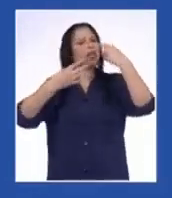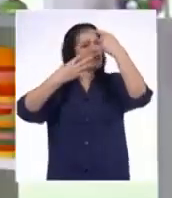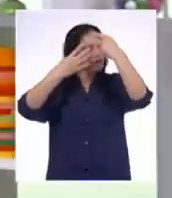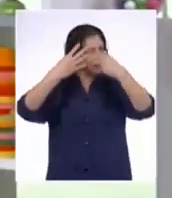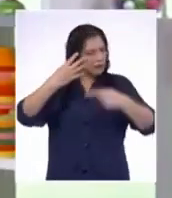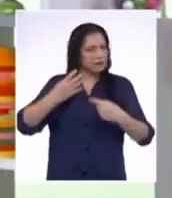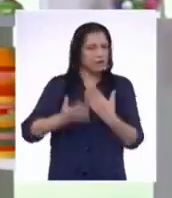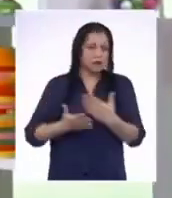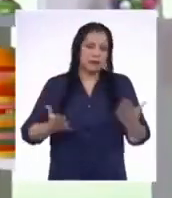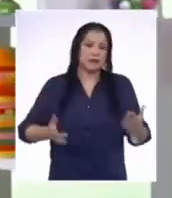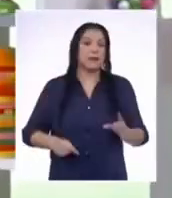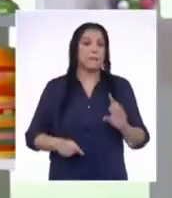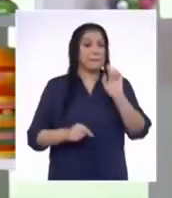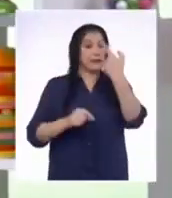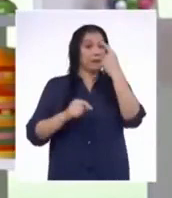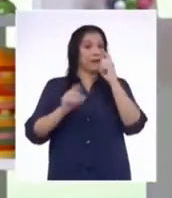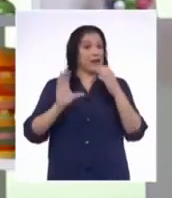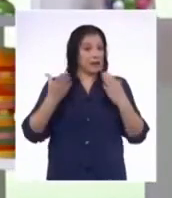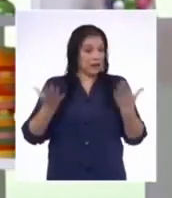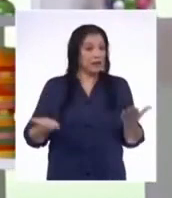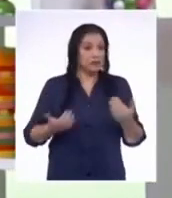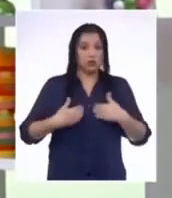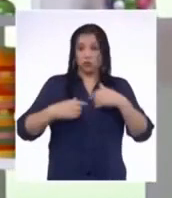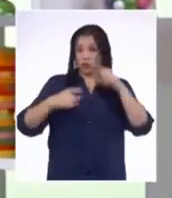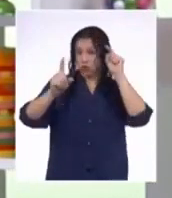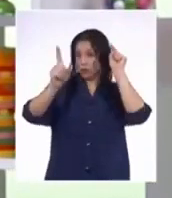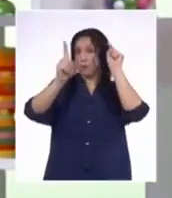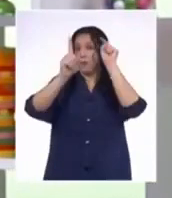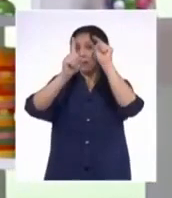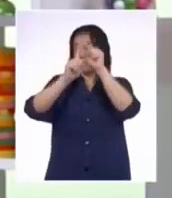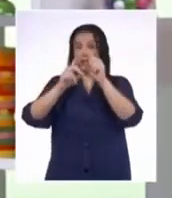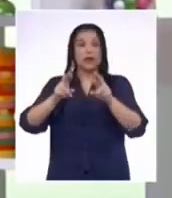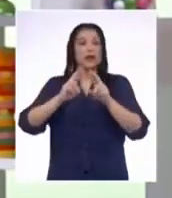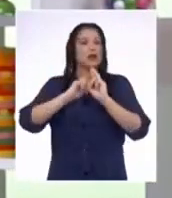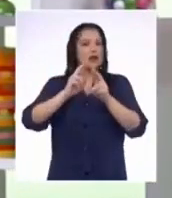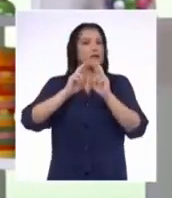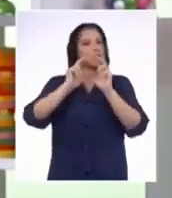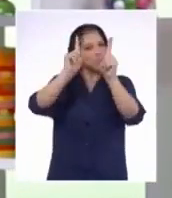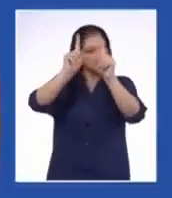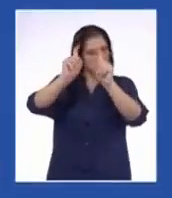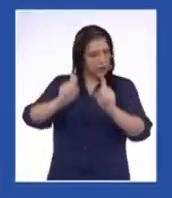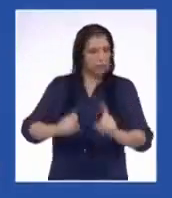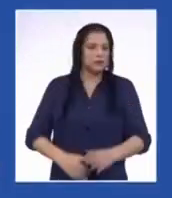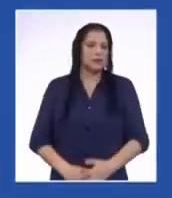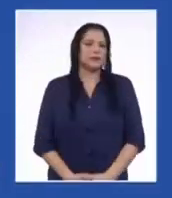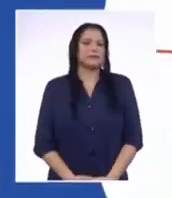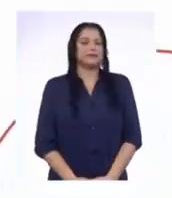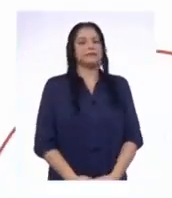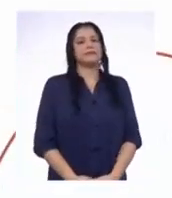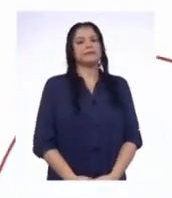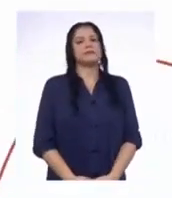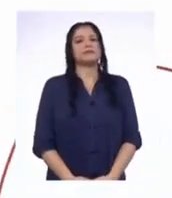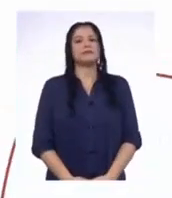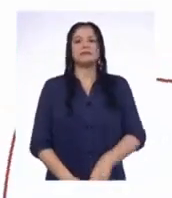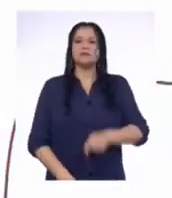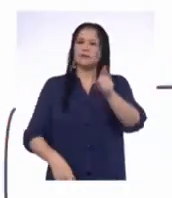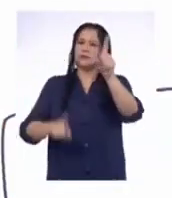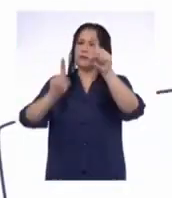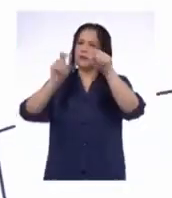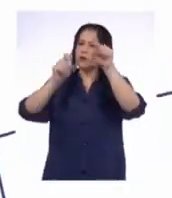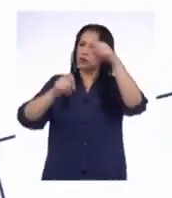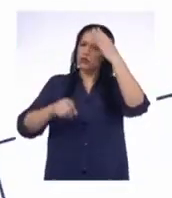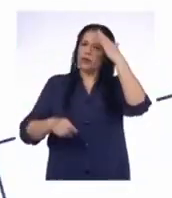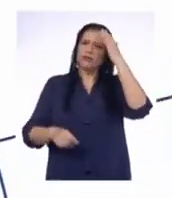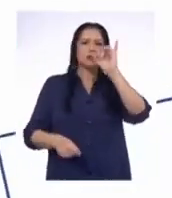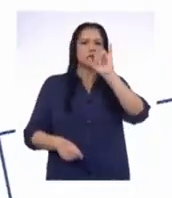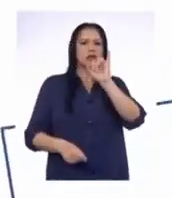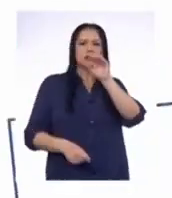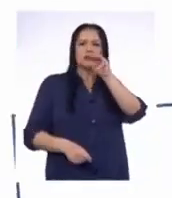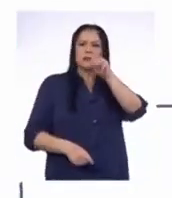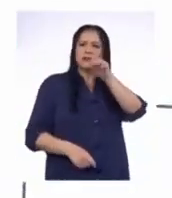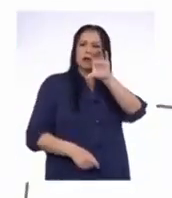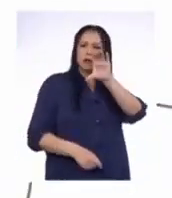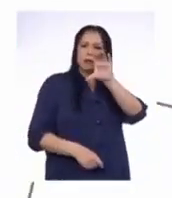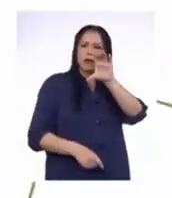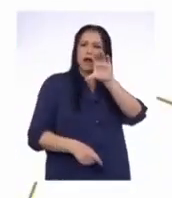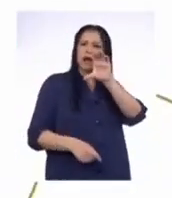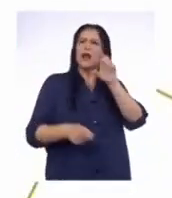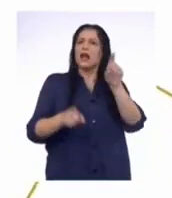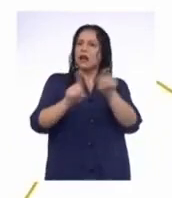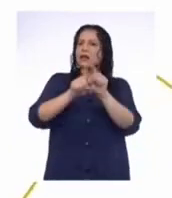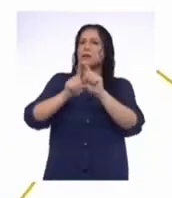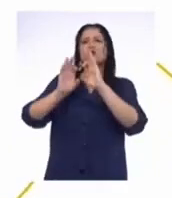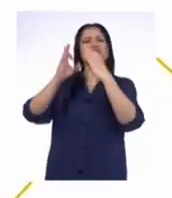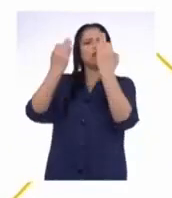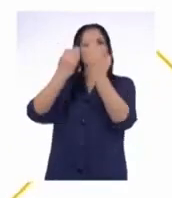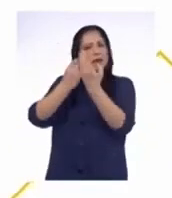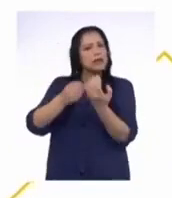cosas. El primer programa tuvo como propósito responder la siguiente pregunta. ¿Sabes si tu índice de masa corporal y el de tus